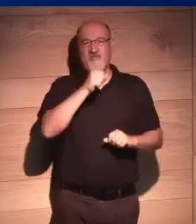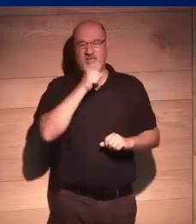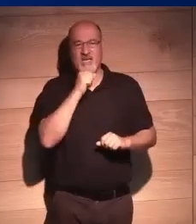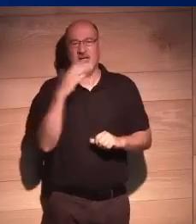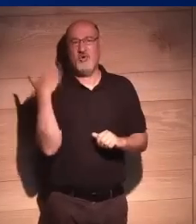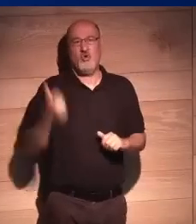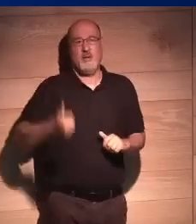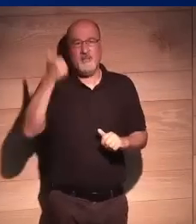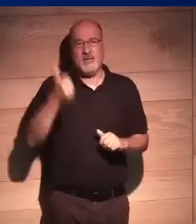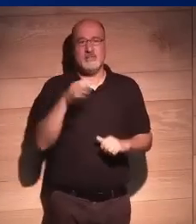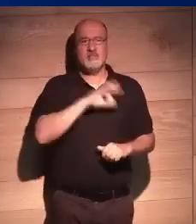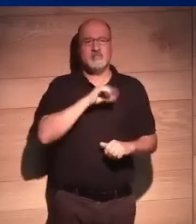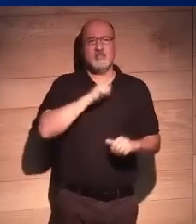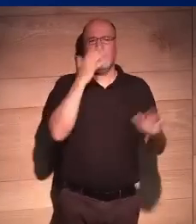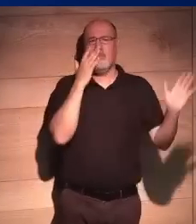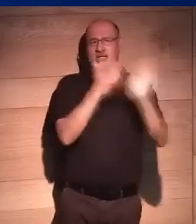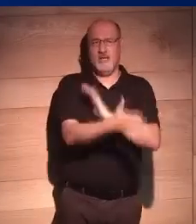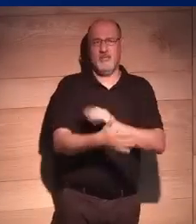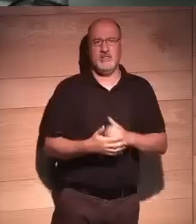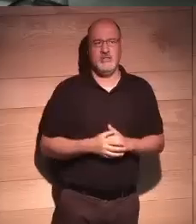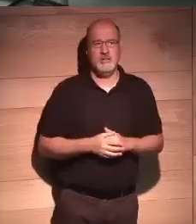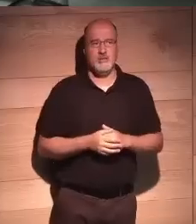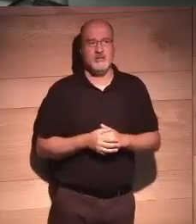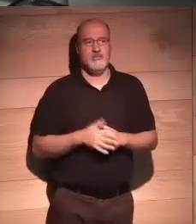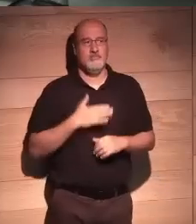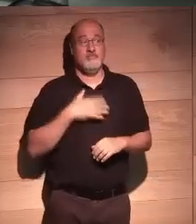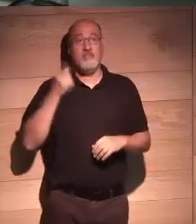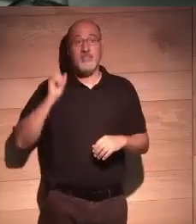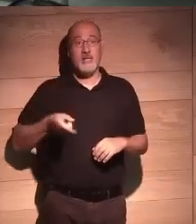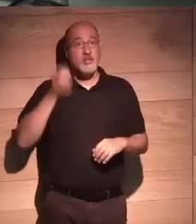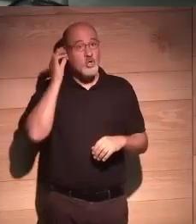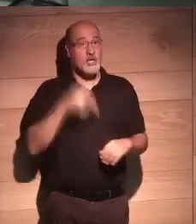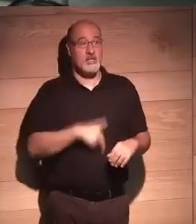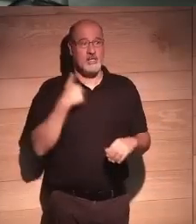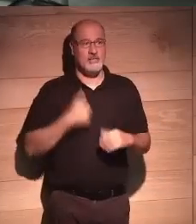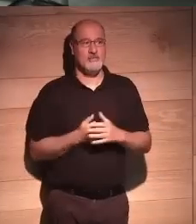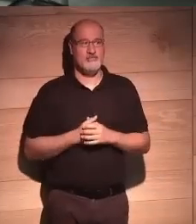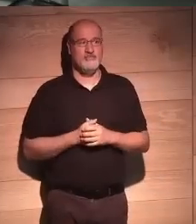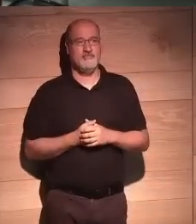llamen más y los señores puedan estar ahí eternamente. Pero mira mi directora general ahora.